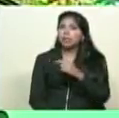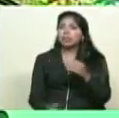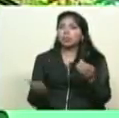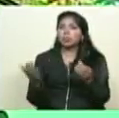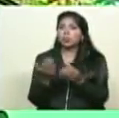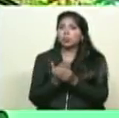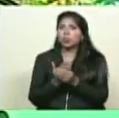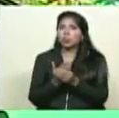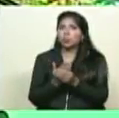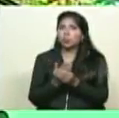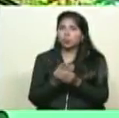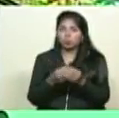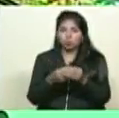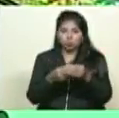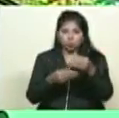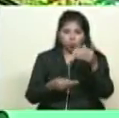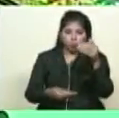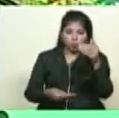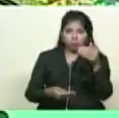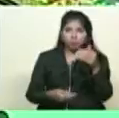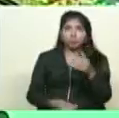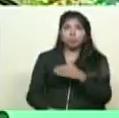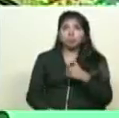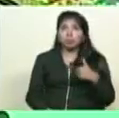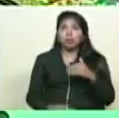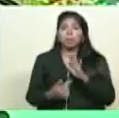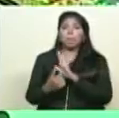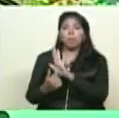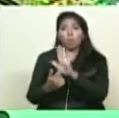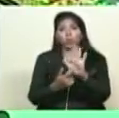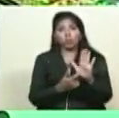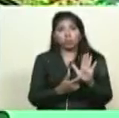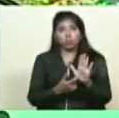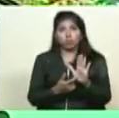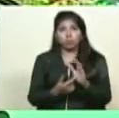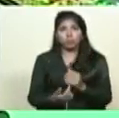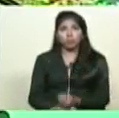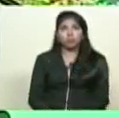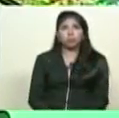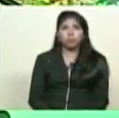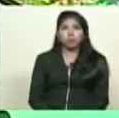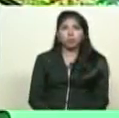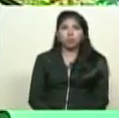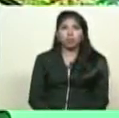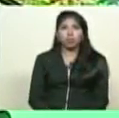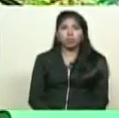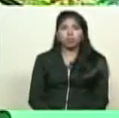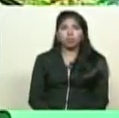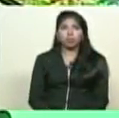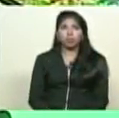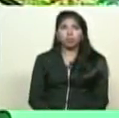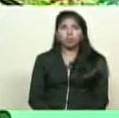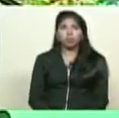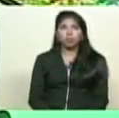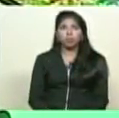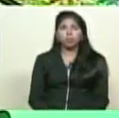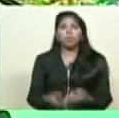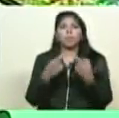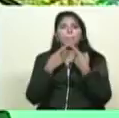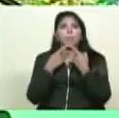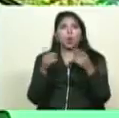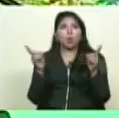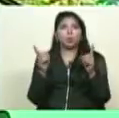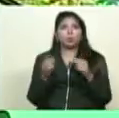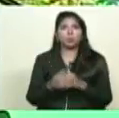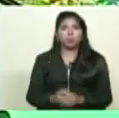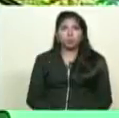que han discutido y que quieren dar a conocer a la luz, a la opinión pública. Voy a darle la